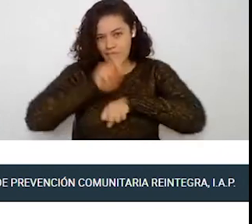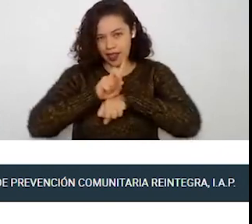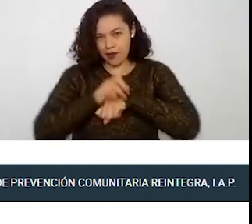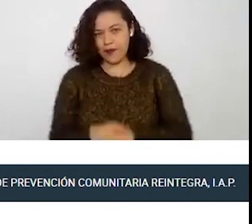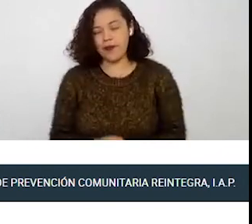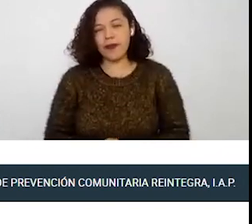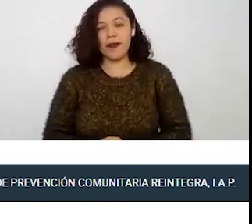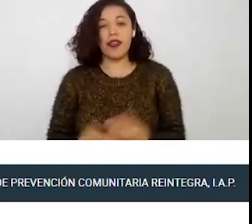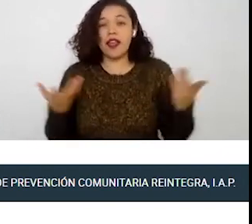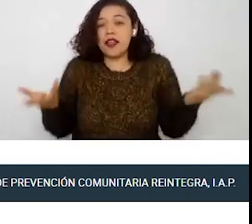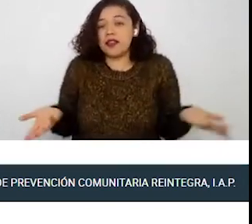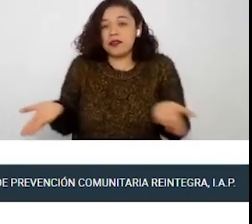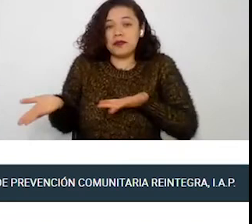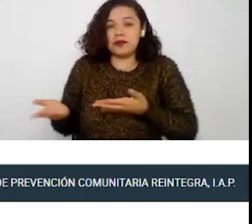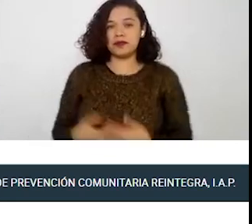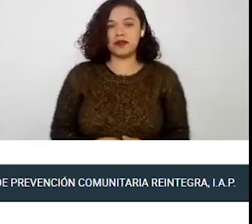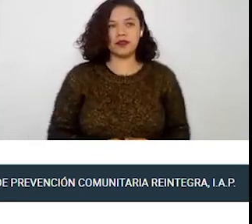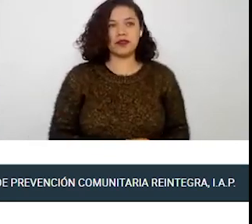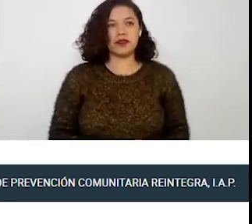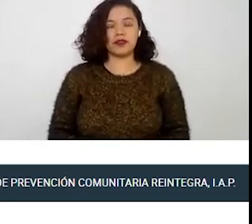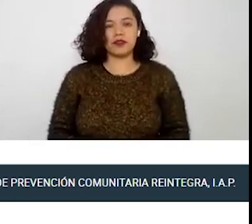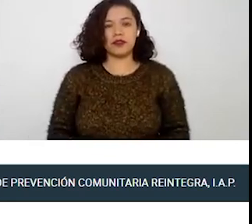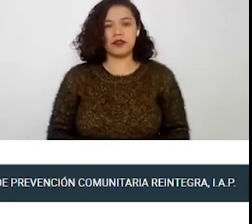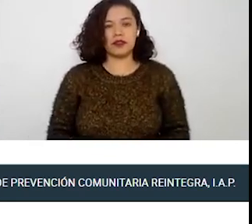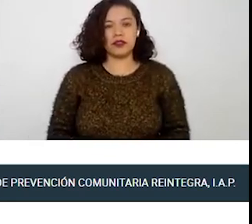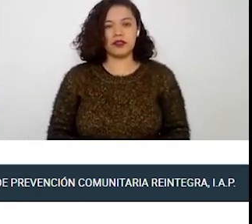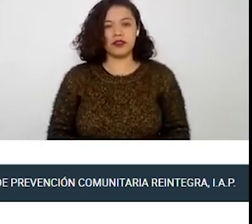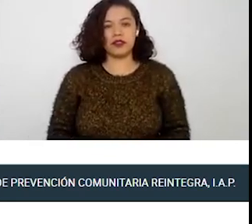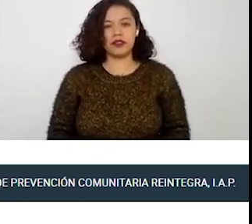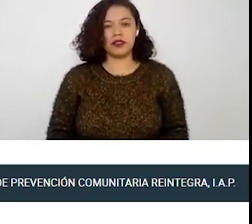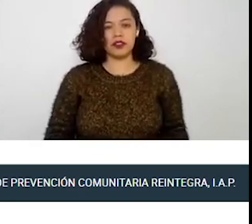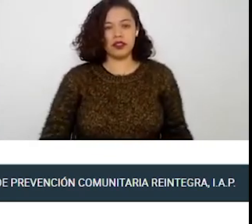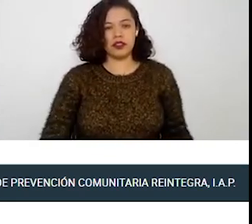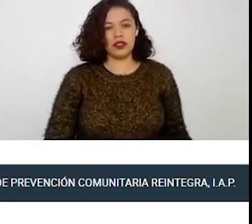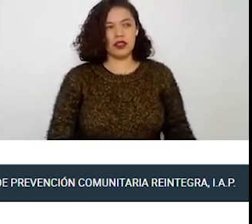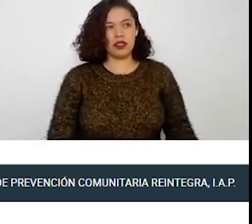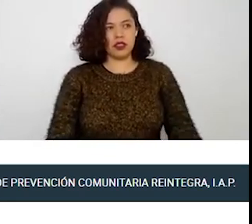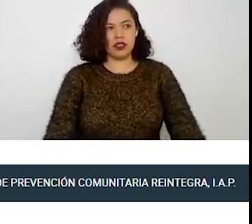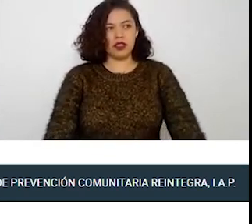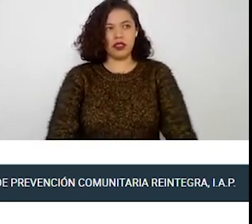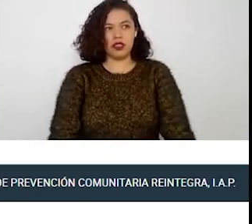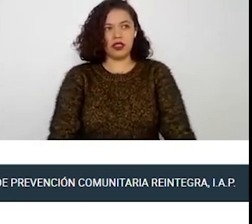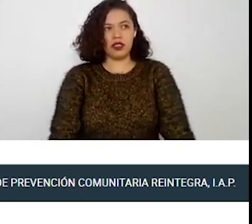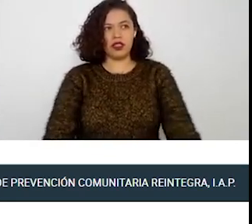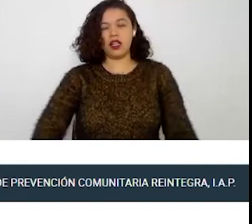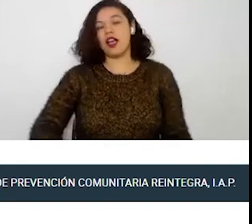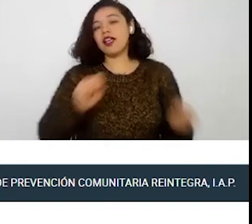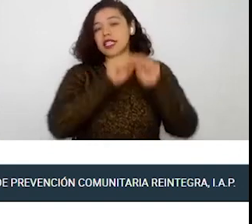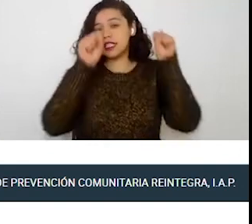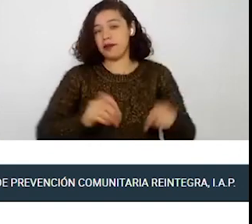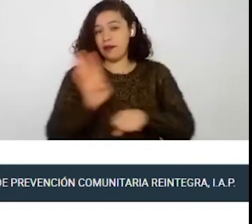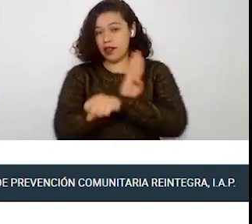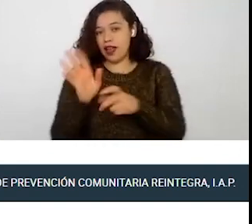Aquí me va a sacar mi catálogo aquí la otra ventaja que tiene el sistema es que ahora